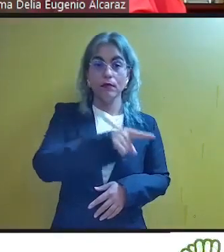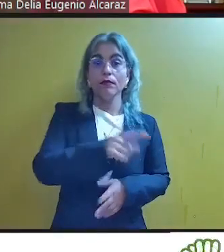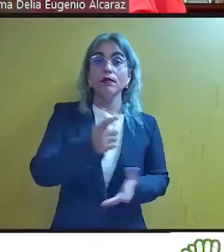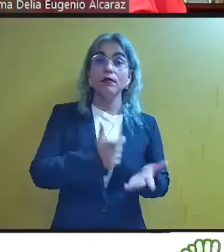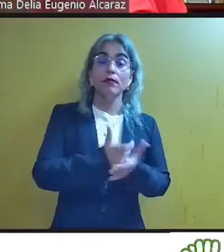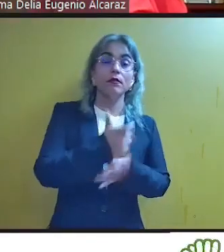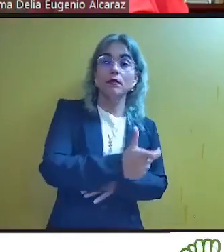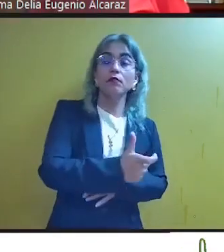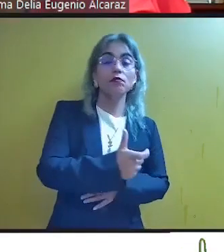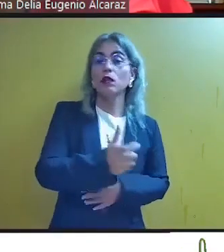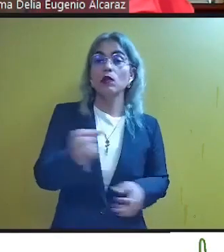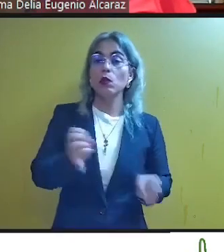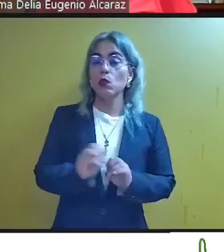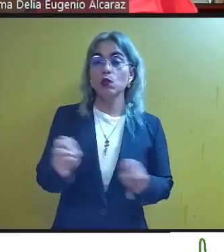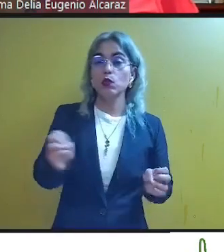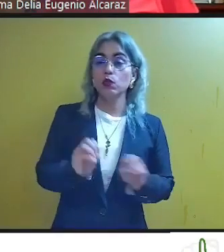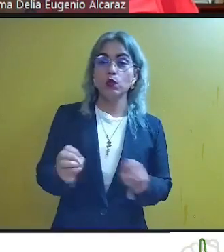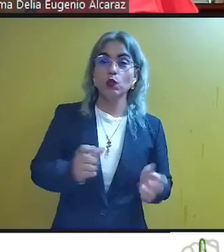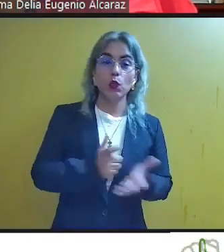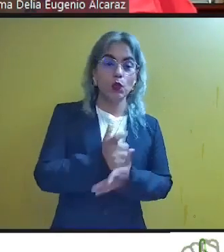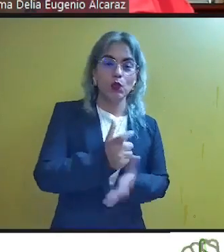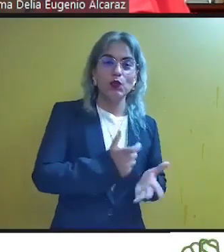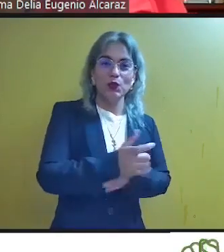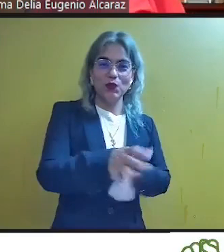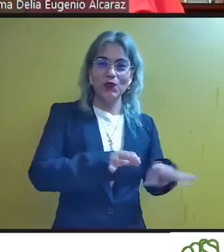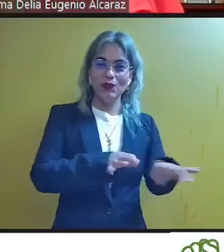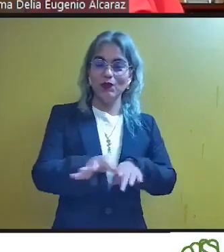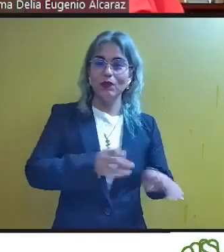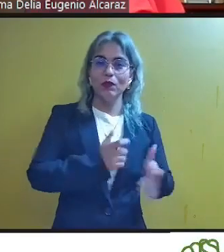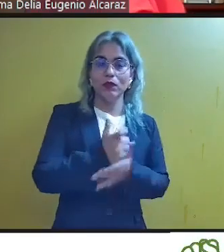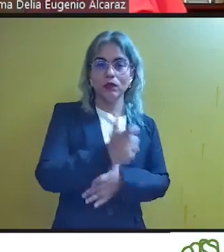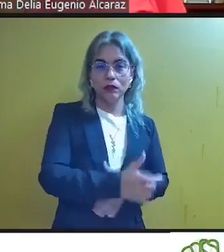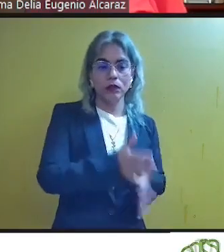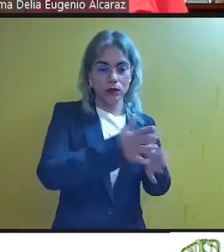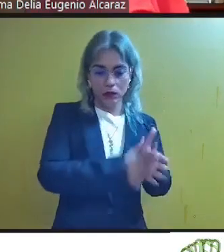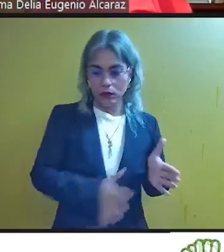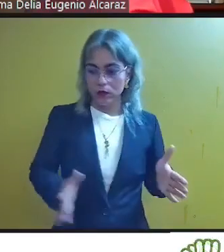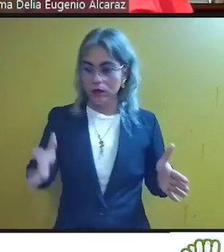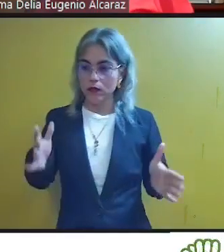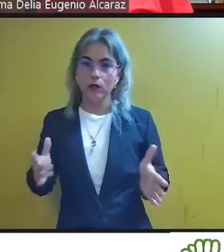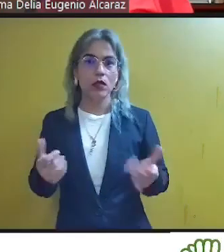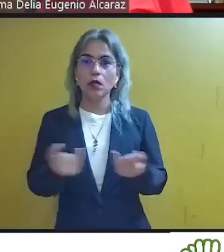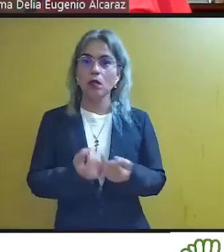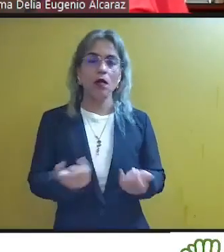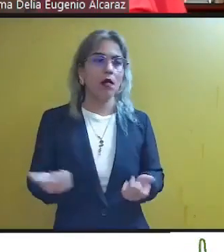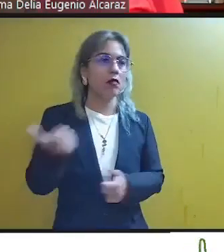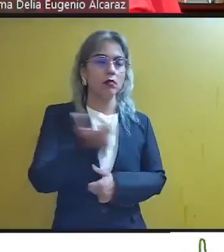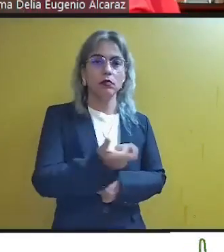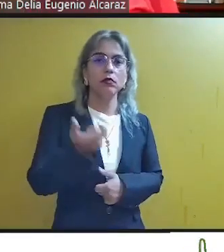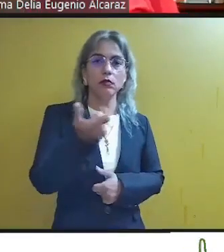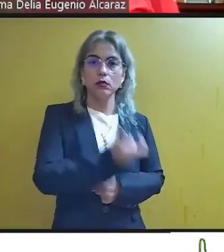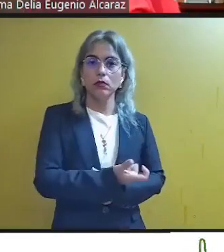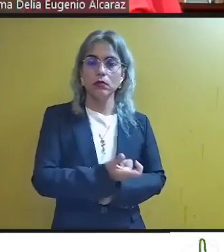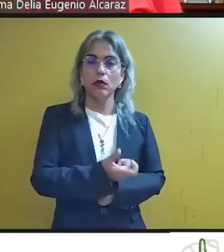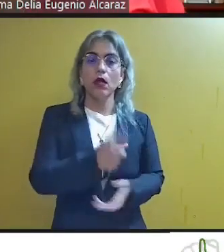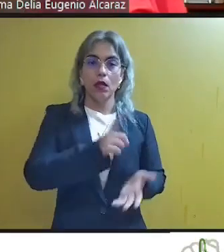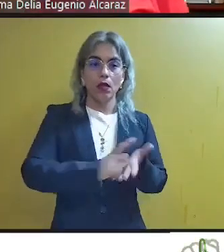a partir de la segunda quincena del mes de febrero a la fecha, así como de otras remuneraciones económicas a las que tiene